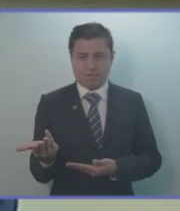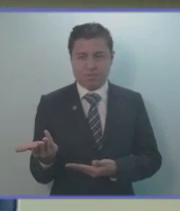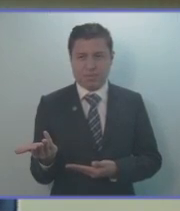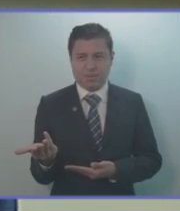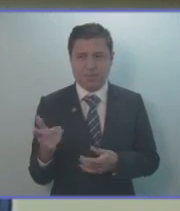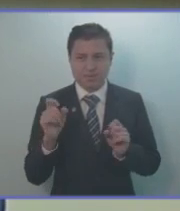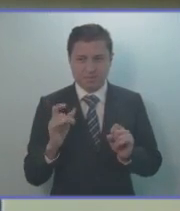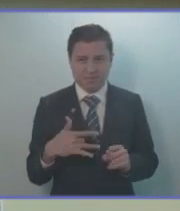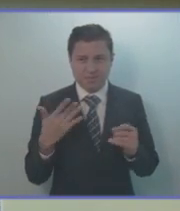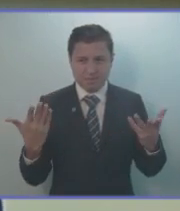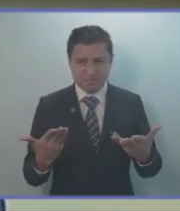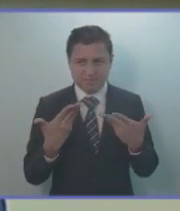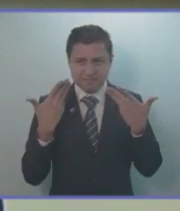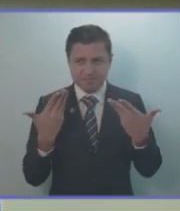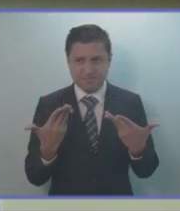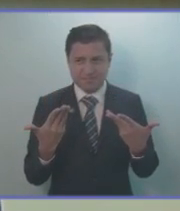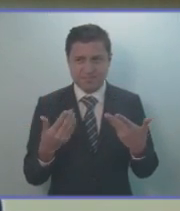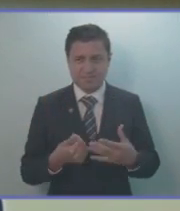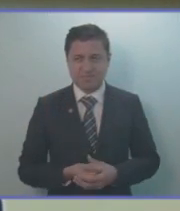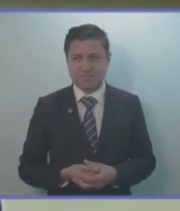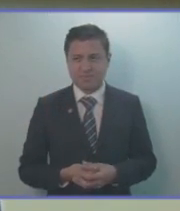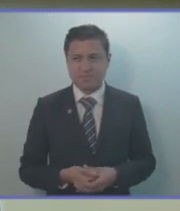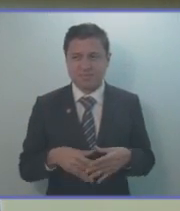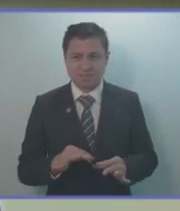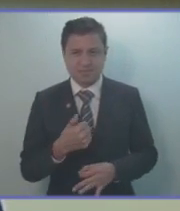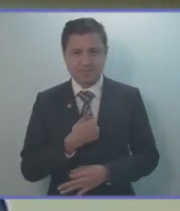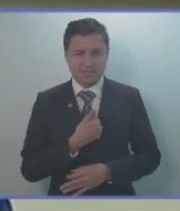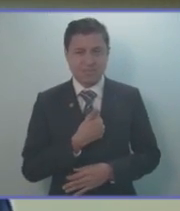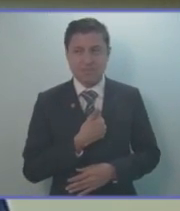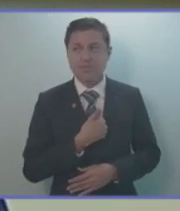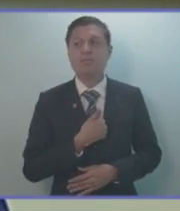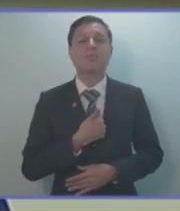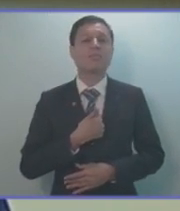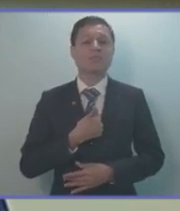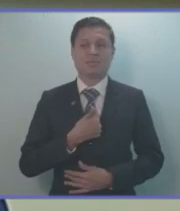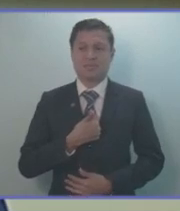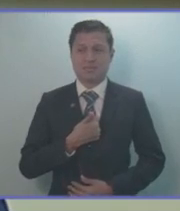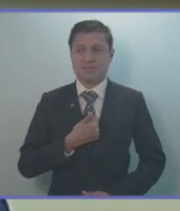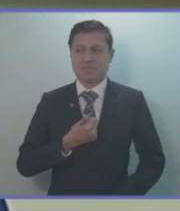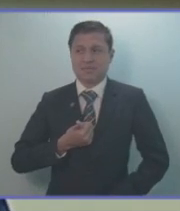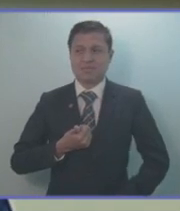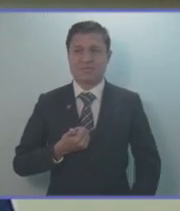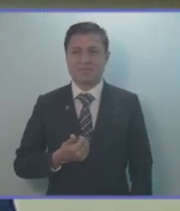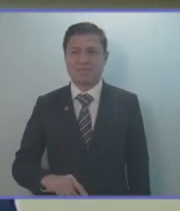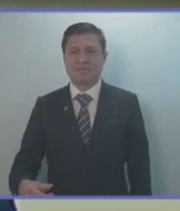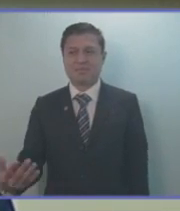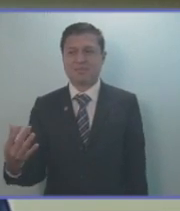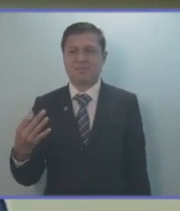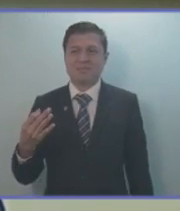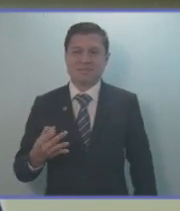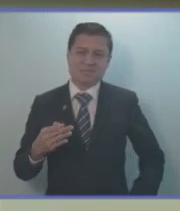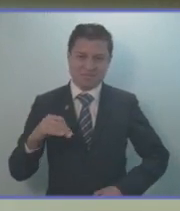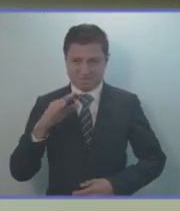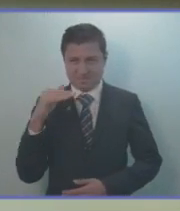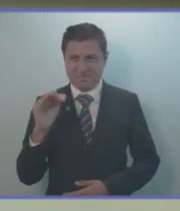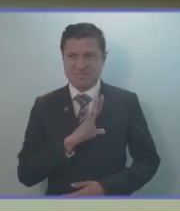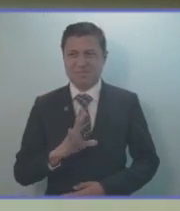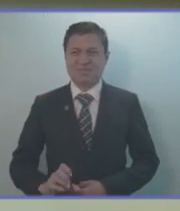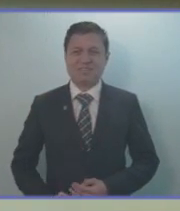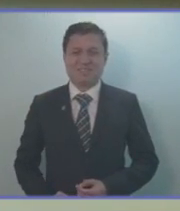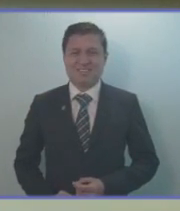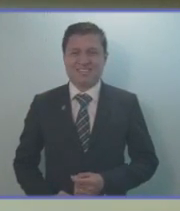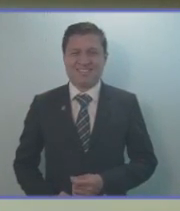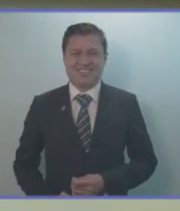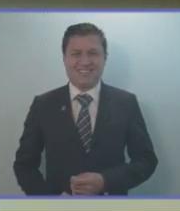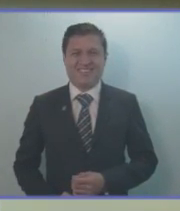estamos contentos porque pretendemos hacer un gran redondel similar al Salvador del Mundo a la entrada de este